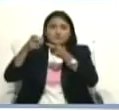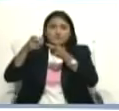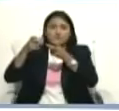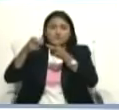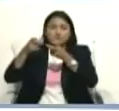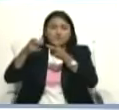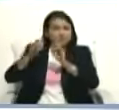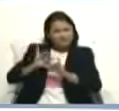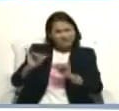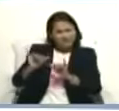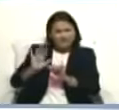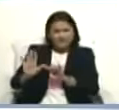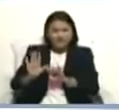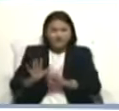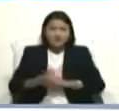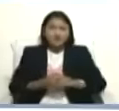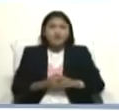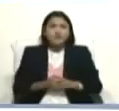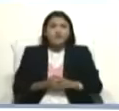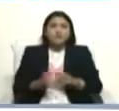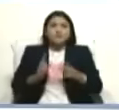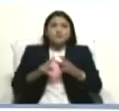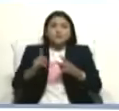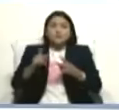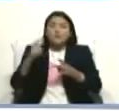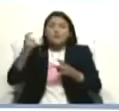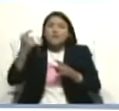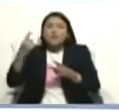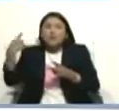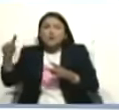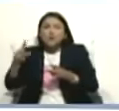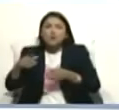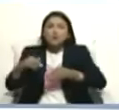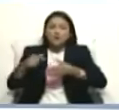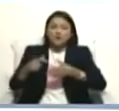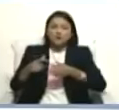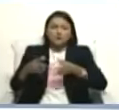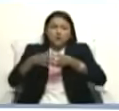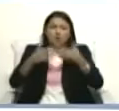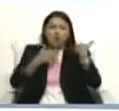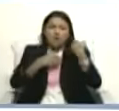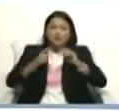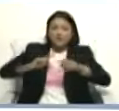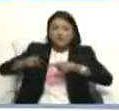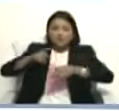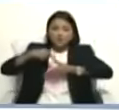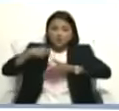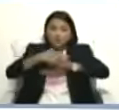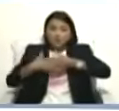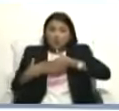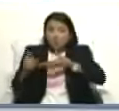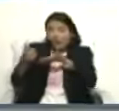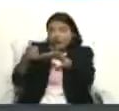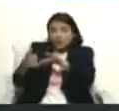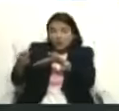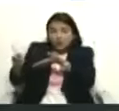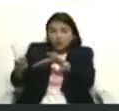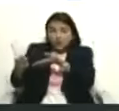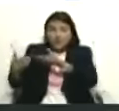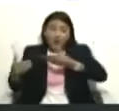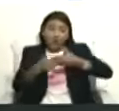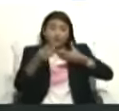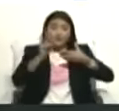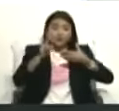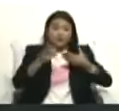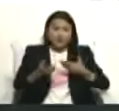territorial. Deje de buscar a terceros como al Comando Sur o a otros para venir a